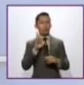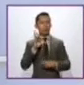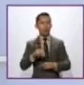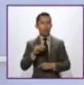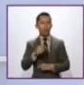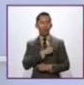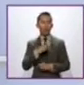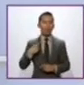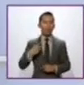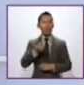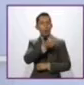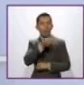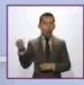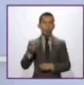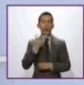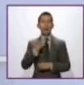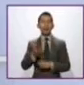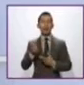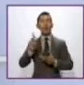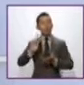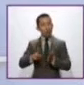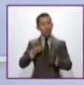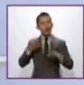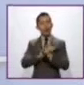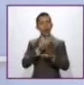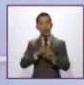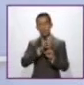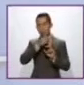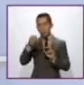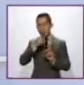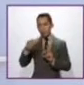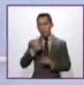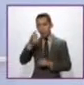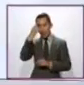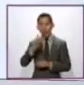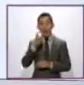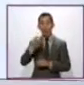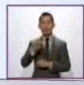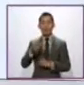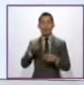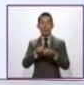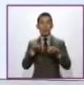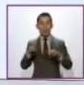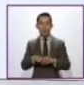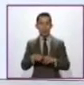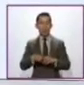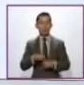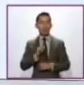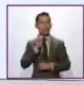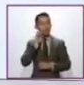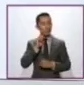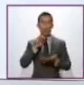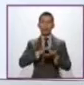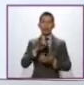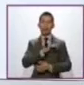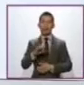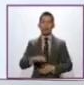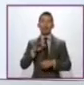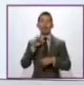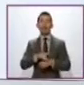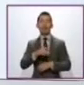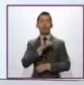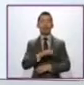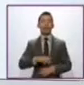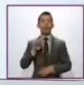tenemos que organizar, lo tenemos que estructurar, lo tenemos que planear. Para eso están nuestras escuelas. Gracias, candidato. Toca el turno para